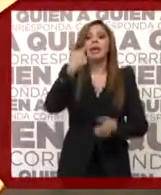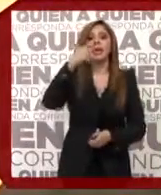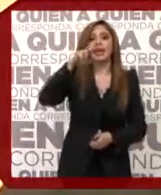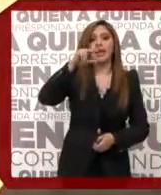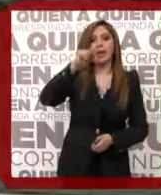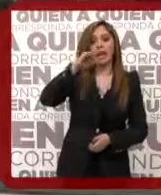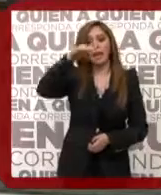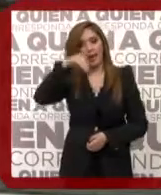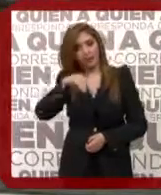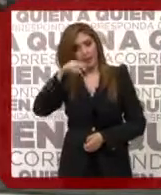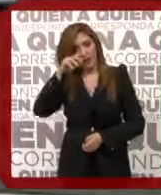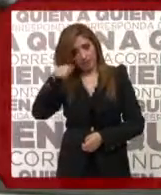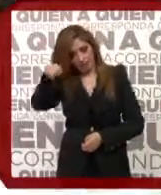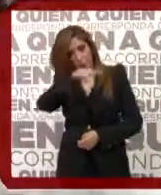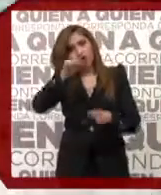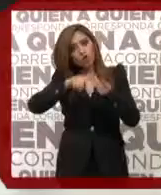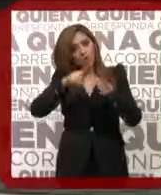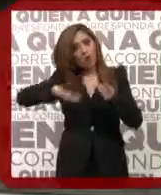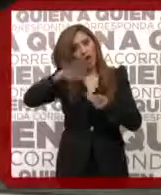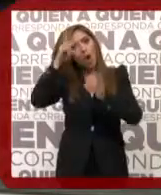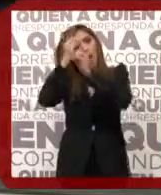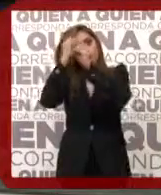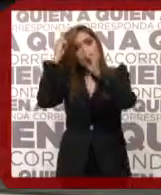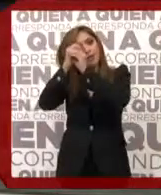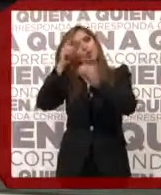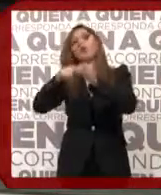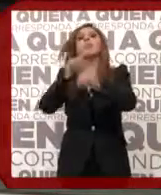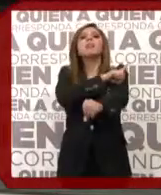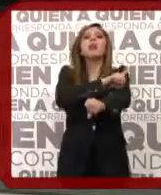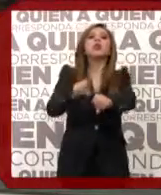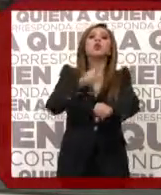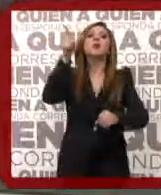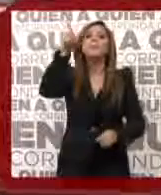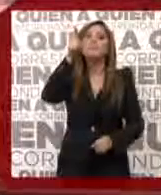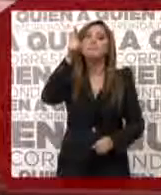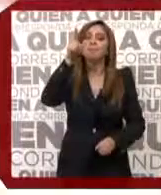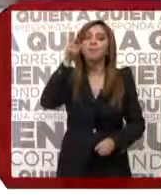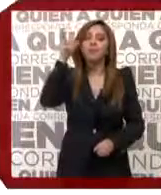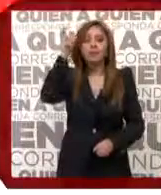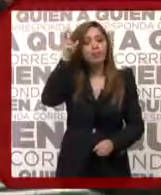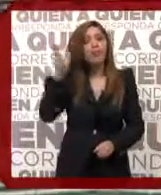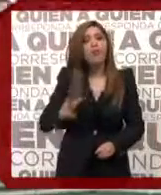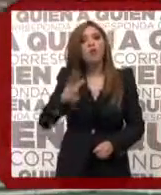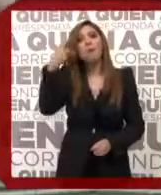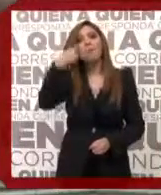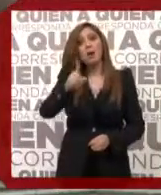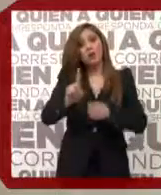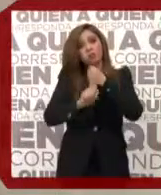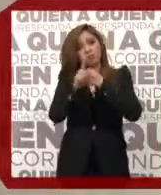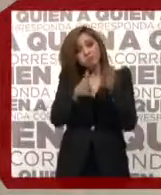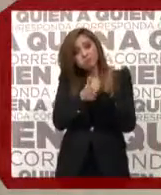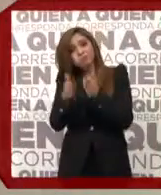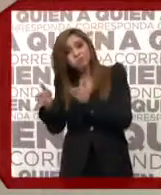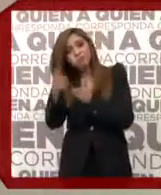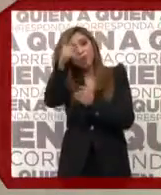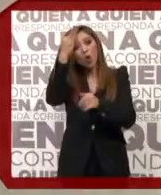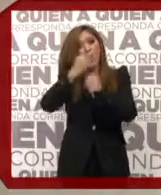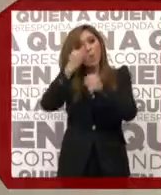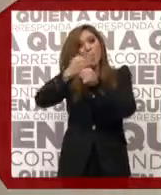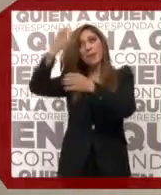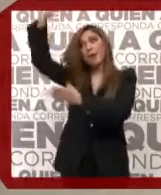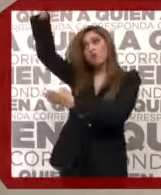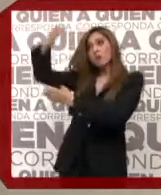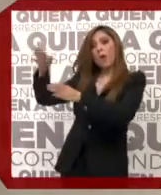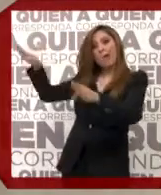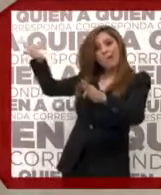José m Cueto en la Colonia Observatorio de la Delegación Miguel Hidalgo las consecuencias de imprudencia dejó huella en los pilares